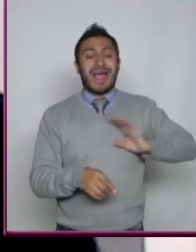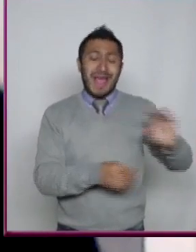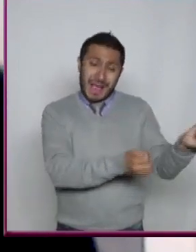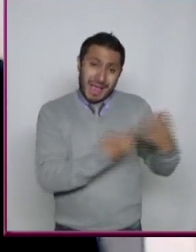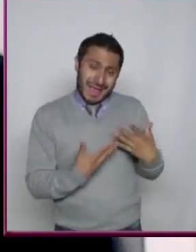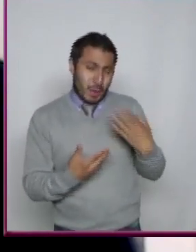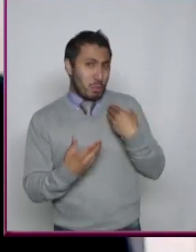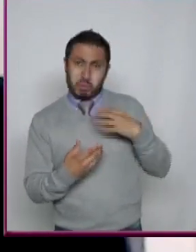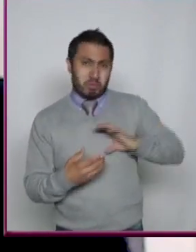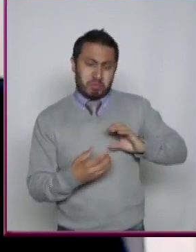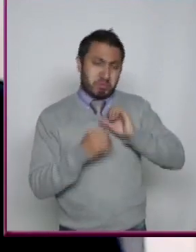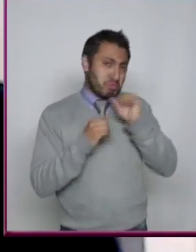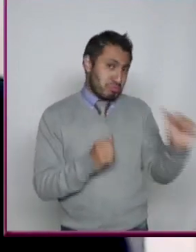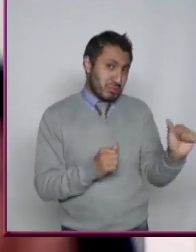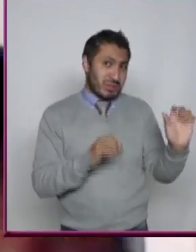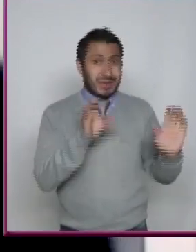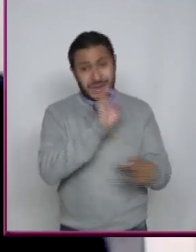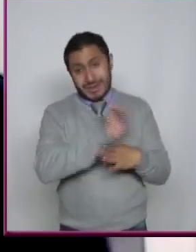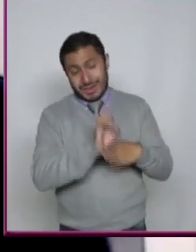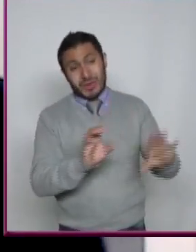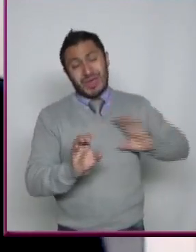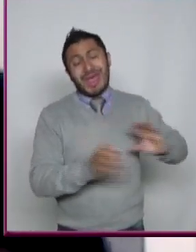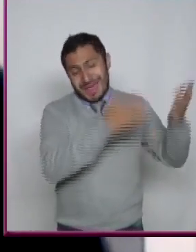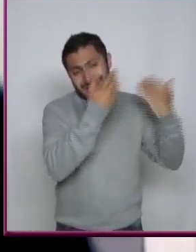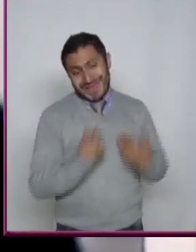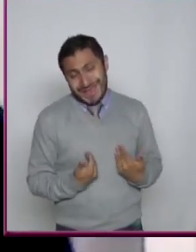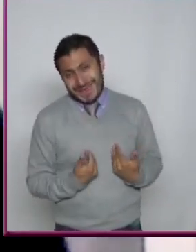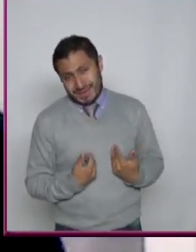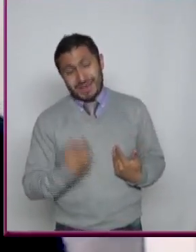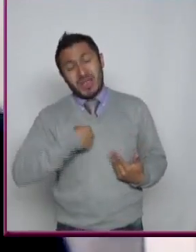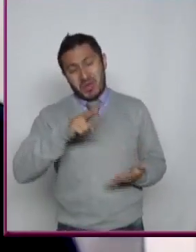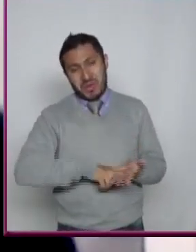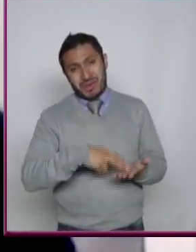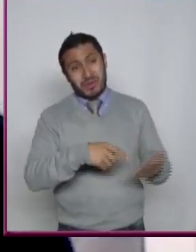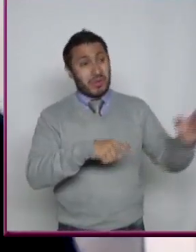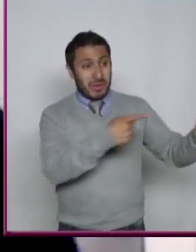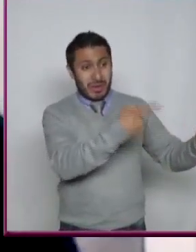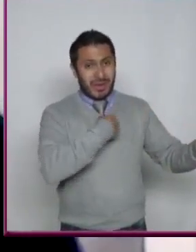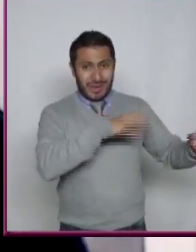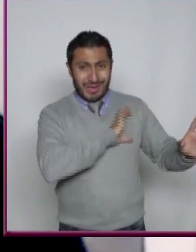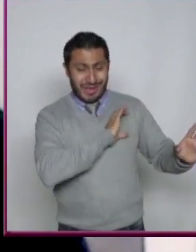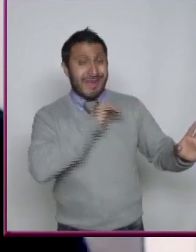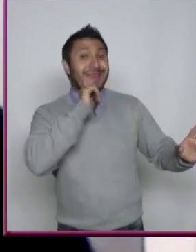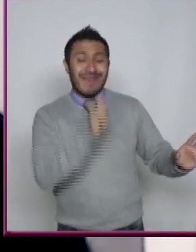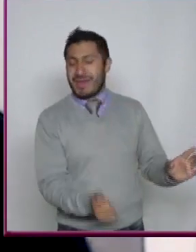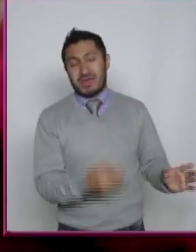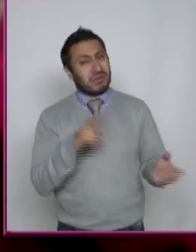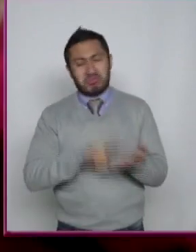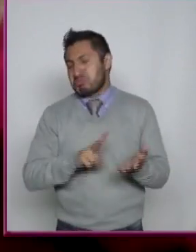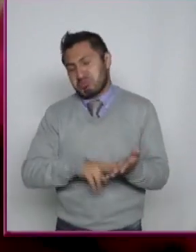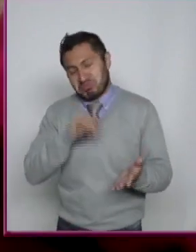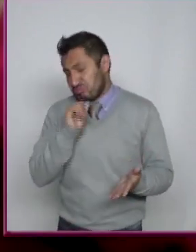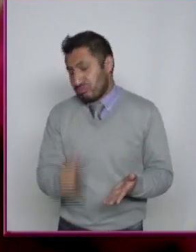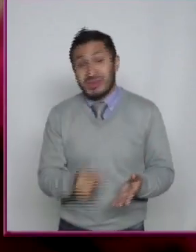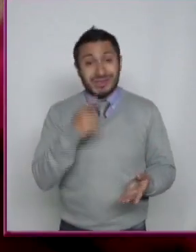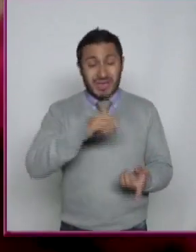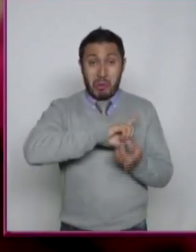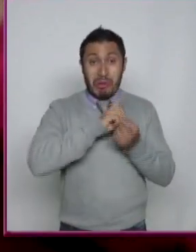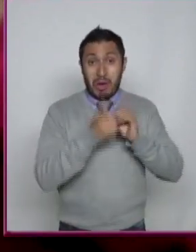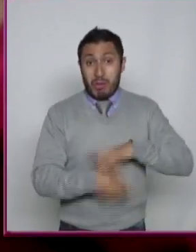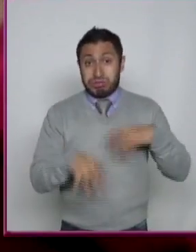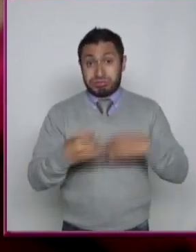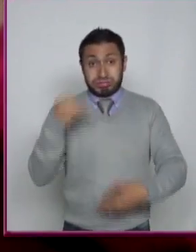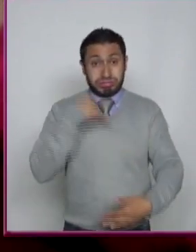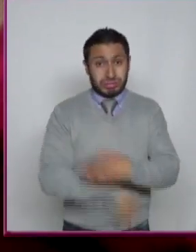no. Entonces, si nos quiere, somos personas que valen, y si no nos quiere, no valemos, y eso puede llevar a depresiones muy fuertes. Pero también es